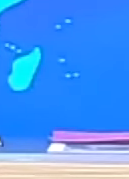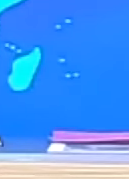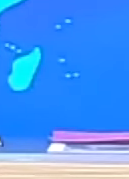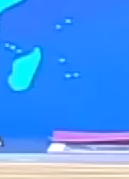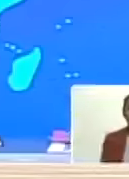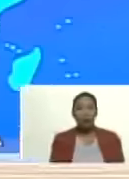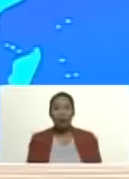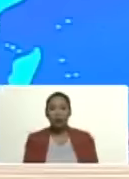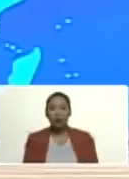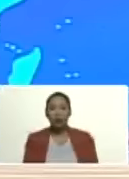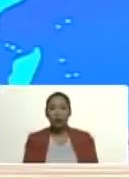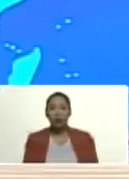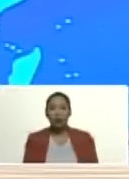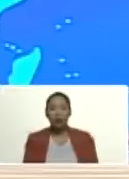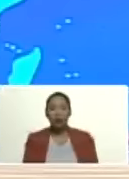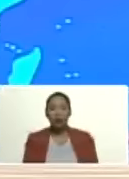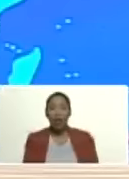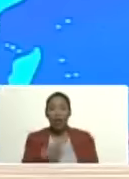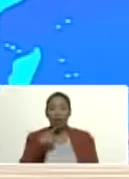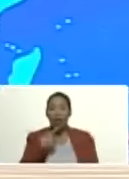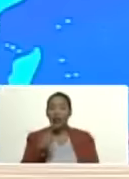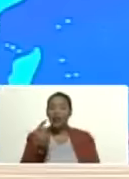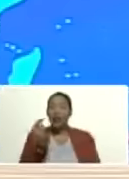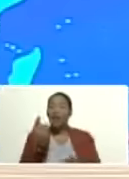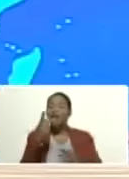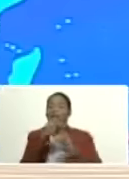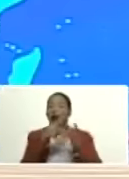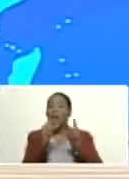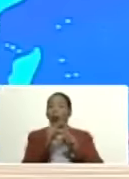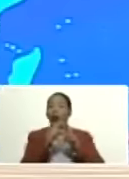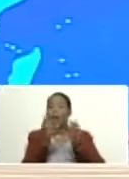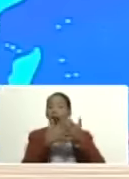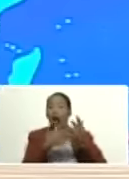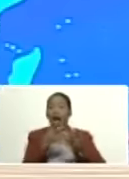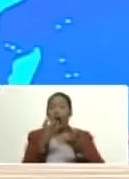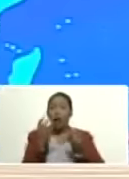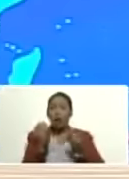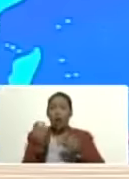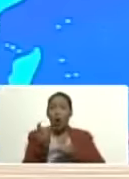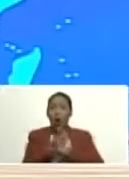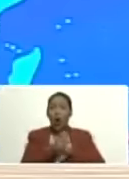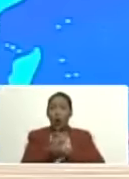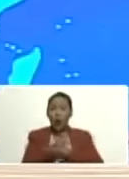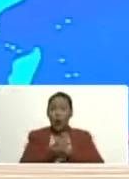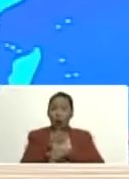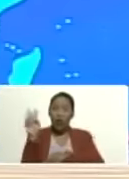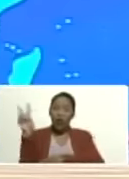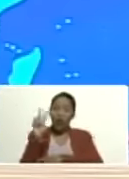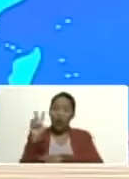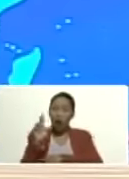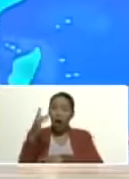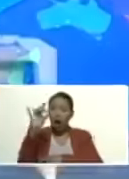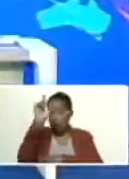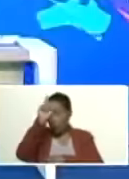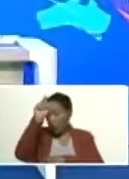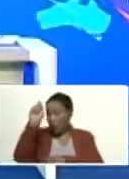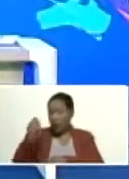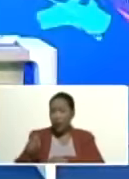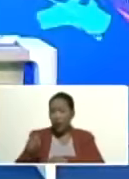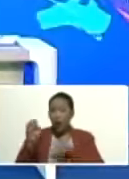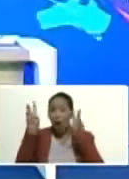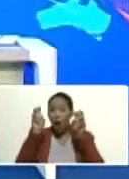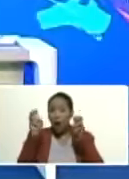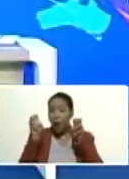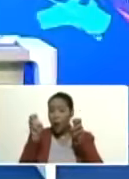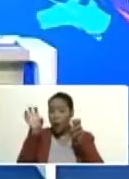Dice en varios párrafos, no los voy a aburrir con una larga lectura, dice el gobierno de Venezuela, al reconocer el nuevo Estado